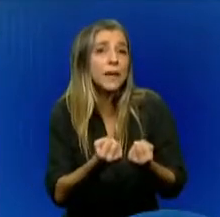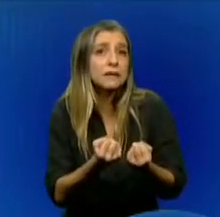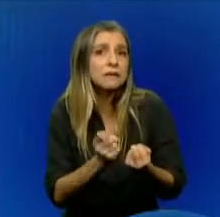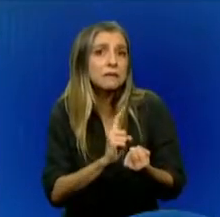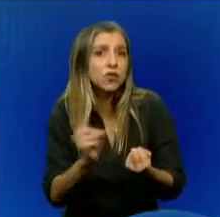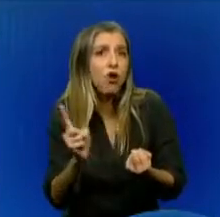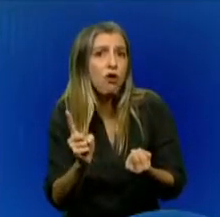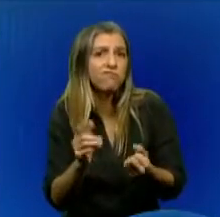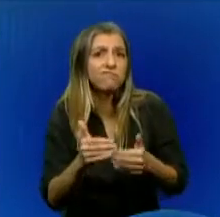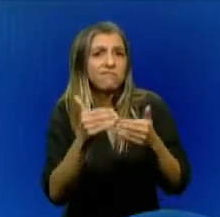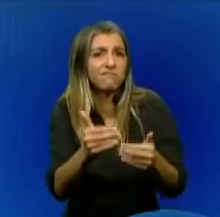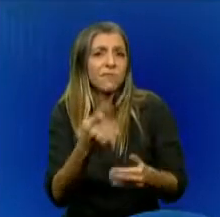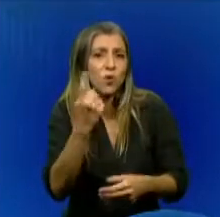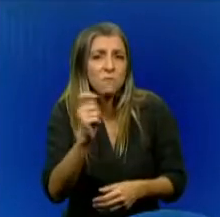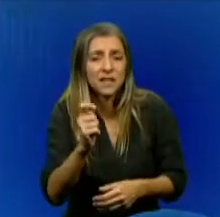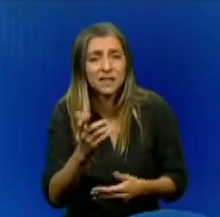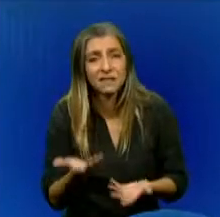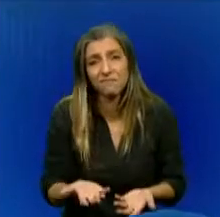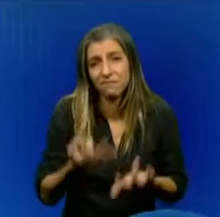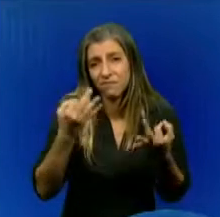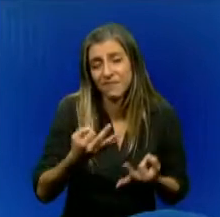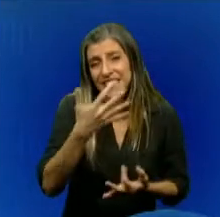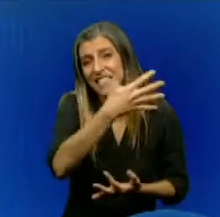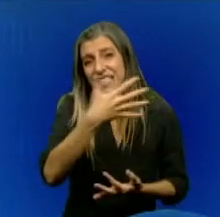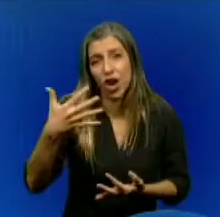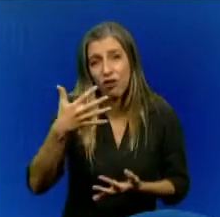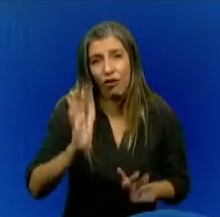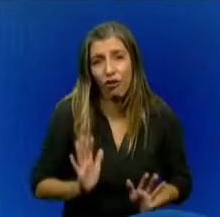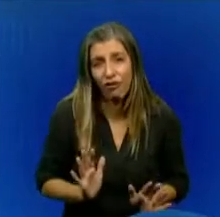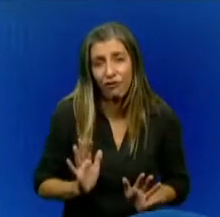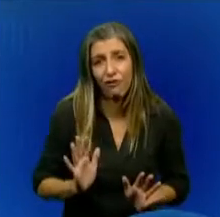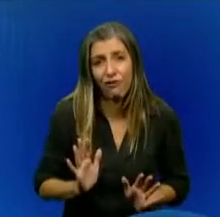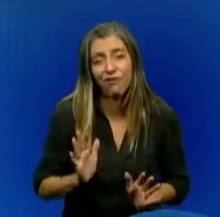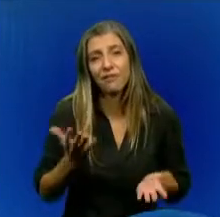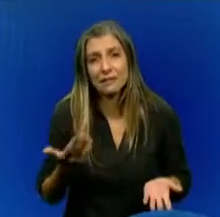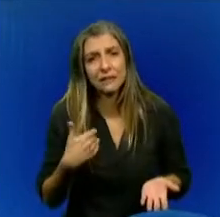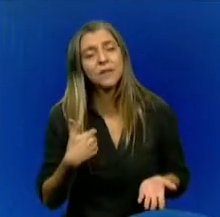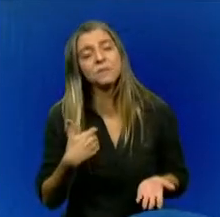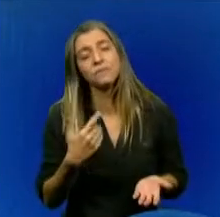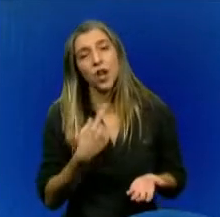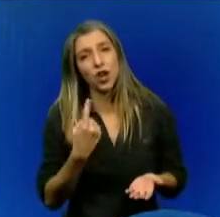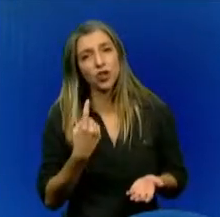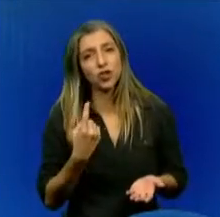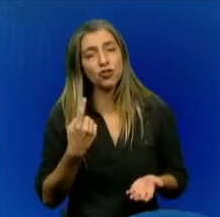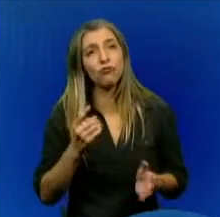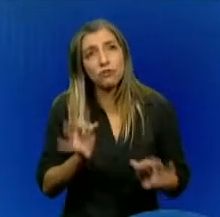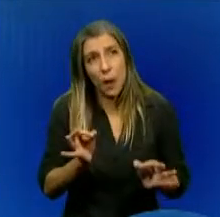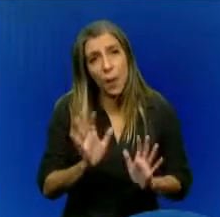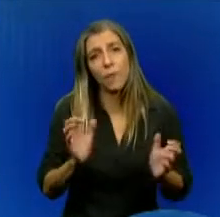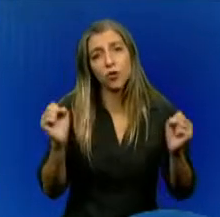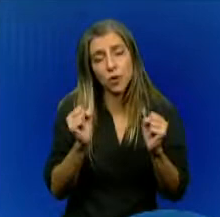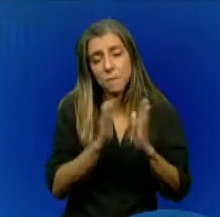mes. 5 semanas, en realidad, lo que va a permitir que nos corramos un poco de la peor época del invierno